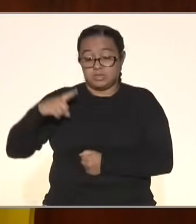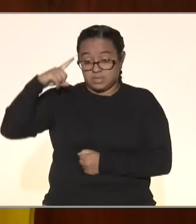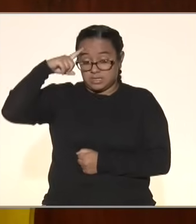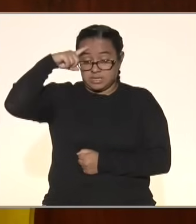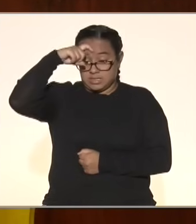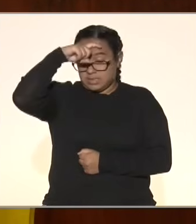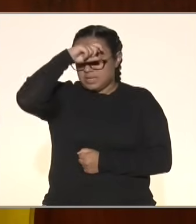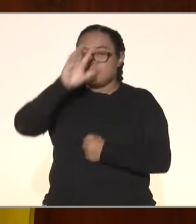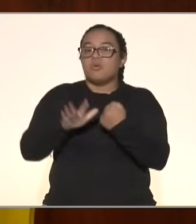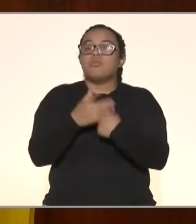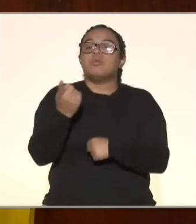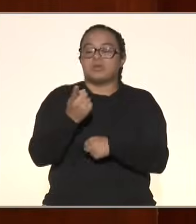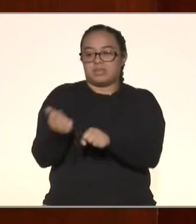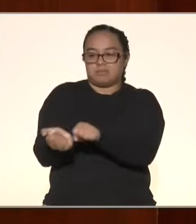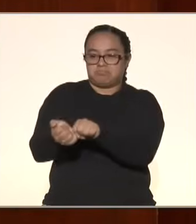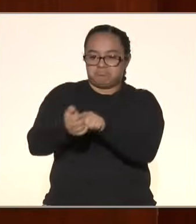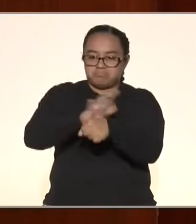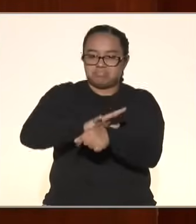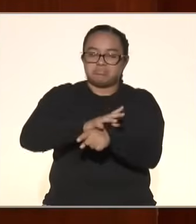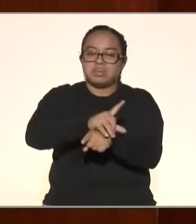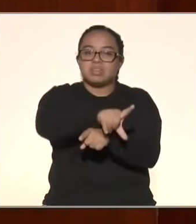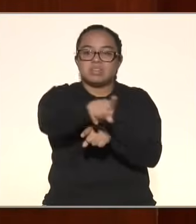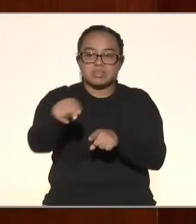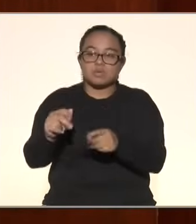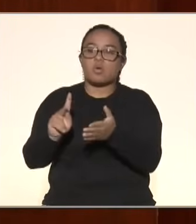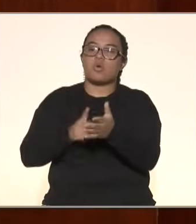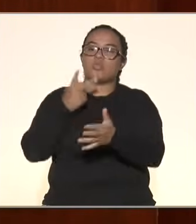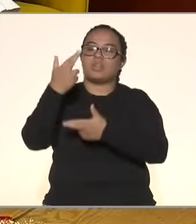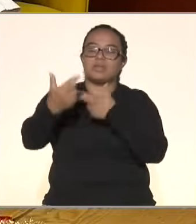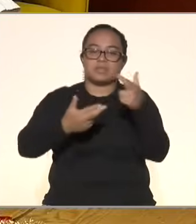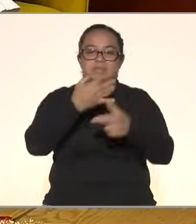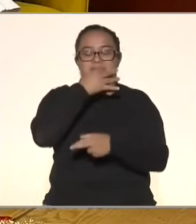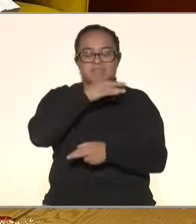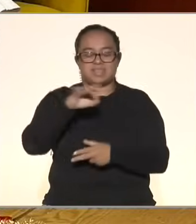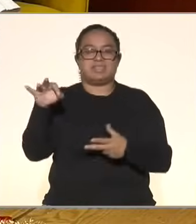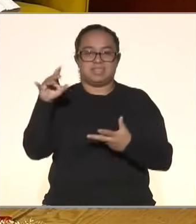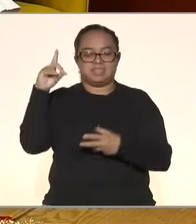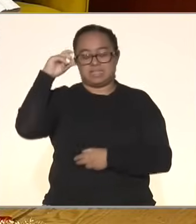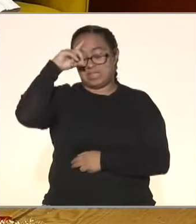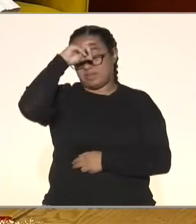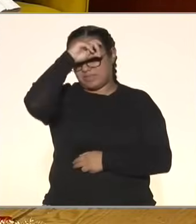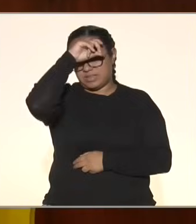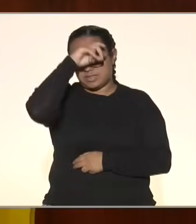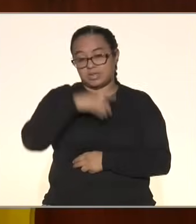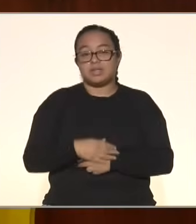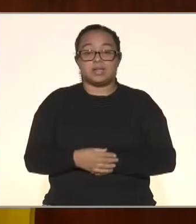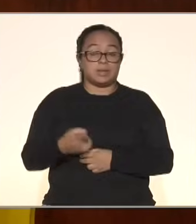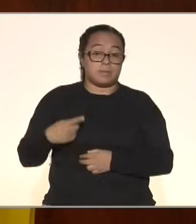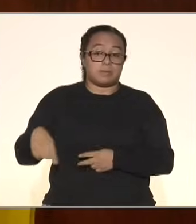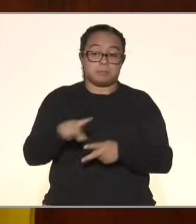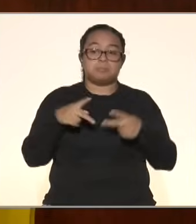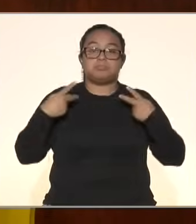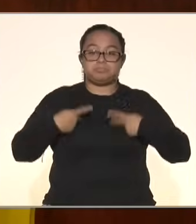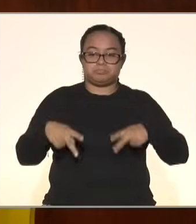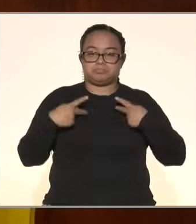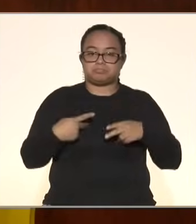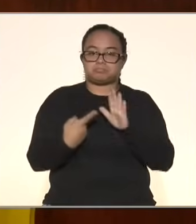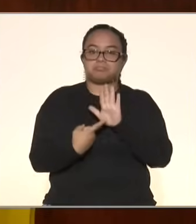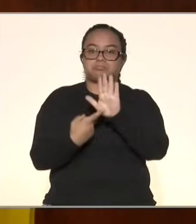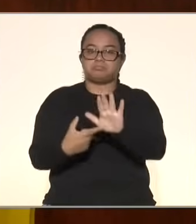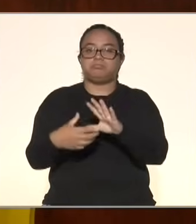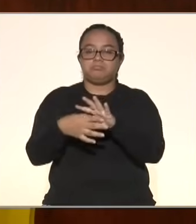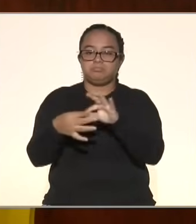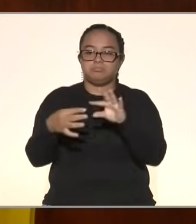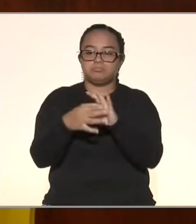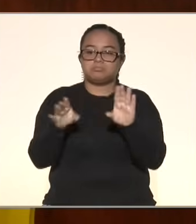difícil después de la pandemia, haber regresado a las fiestas, etcétera, y bueno, todo lo que estas personas nos están reflejando